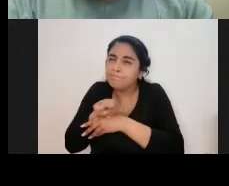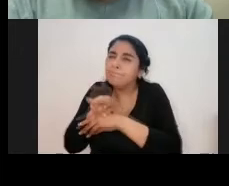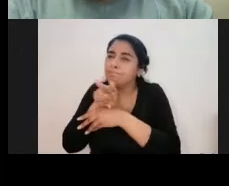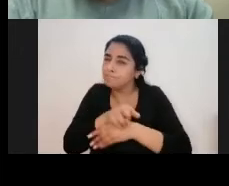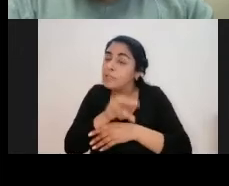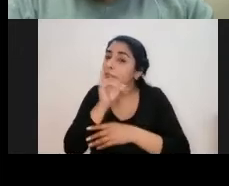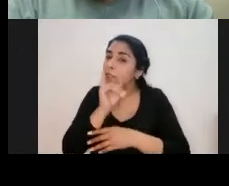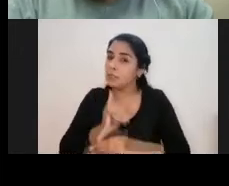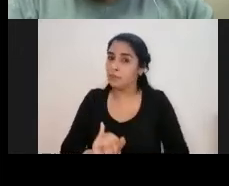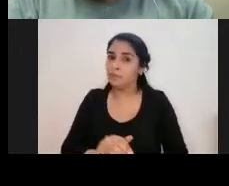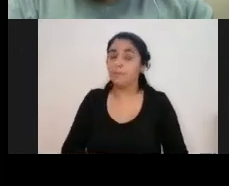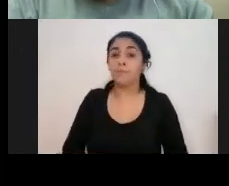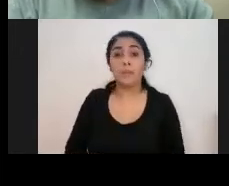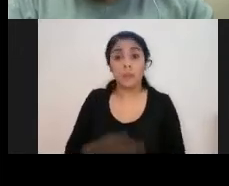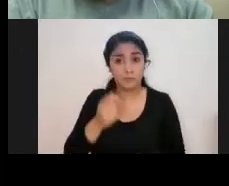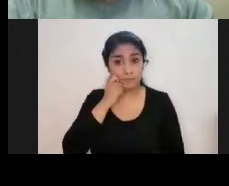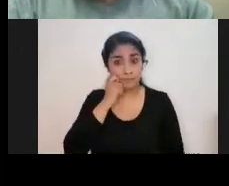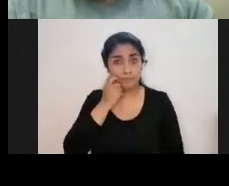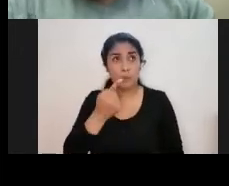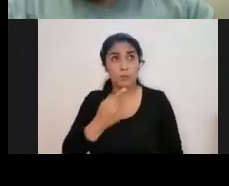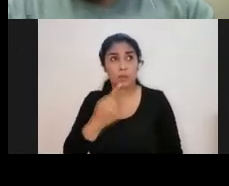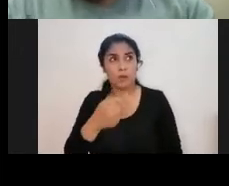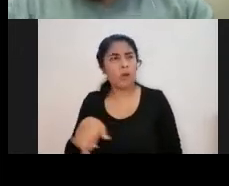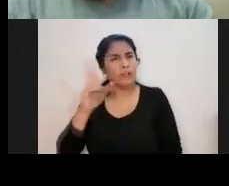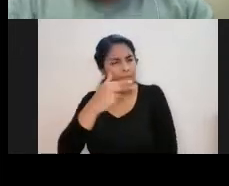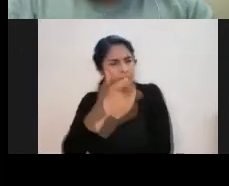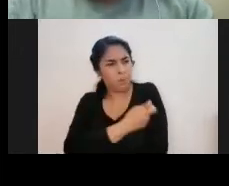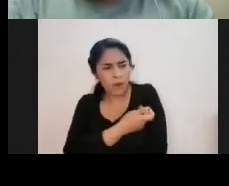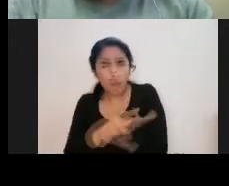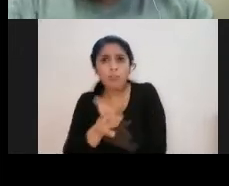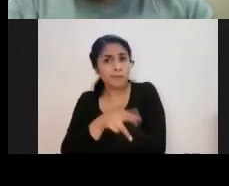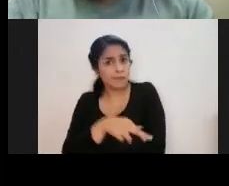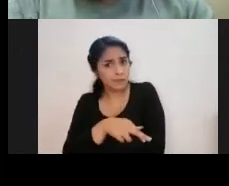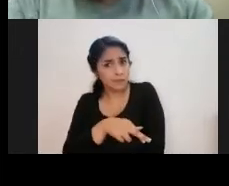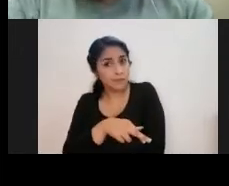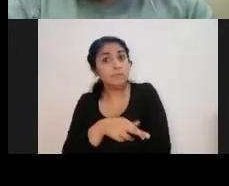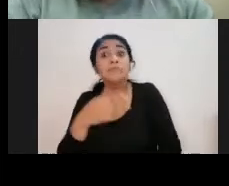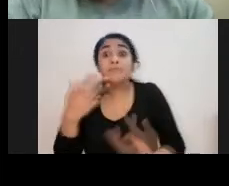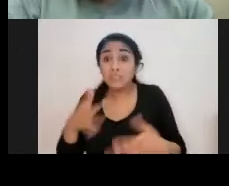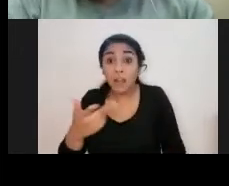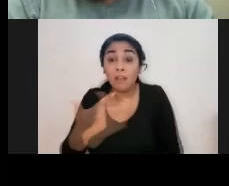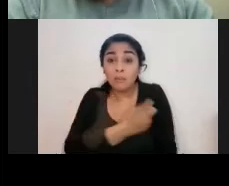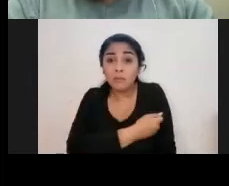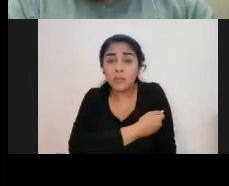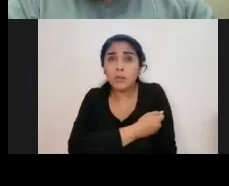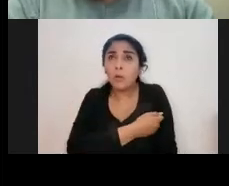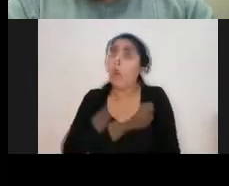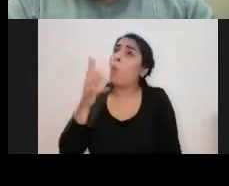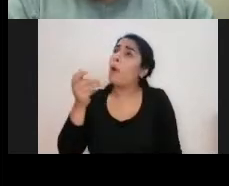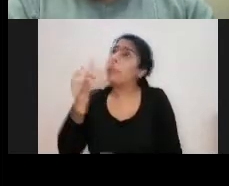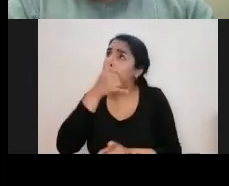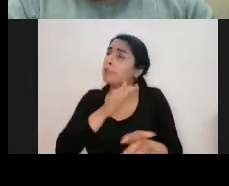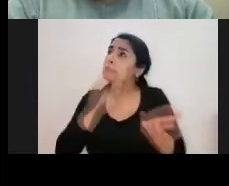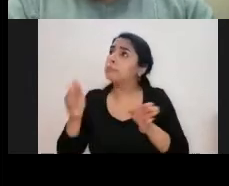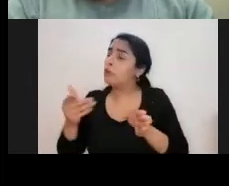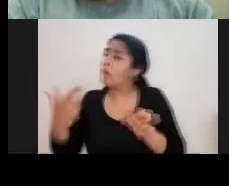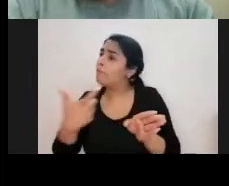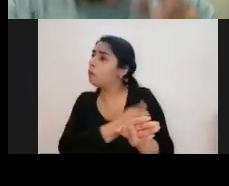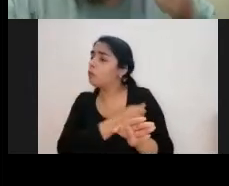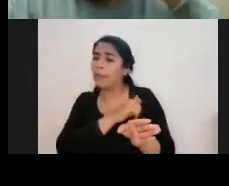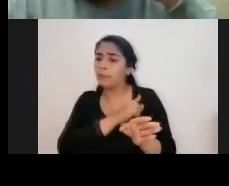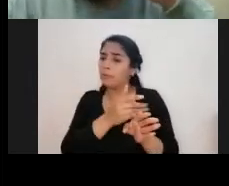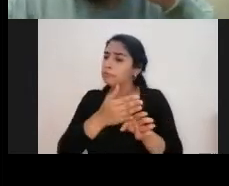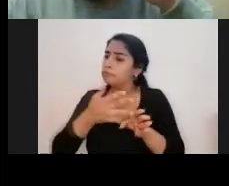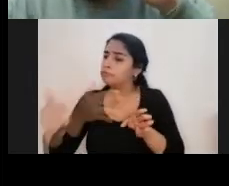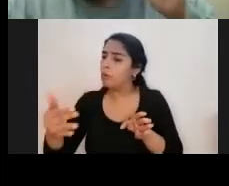¿Nos tendremos que volver a vacunar? Ya no estamos volviendo a vacunar. ¿Cada cuánto? Esa es una pregunta, ¿sí? ¿Nos tenemos